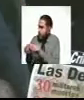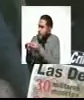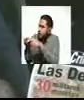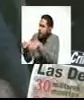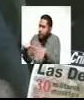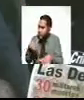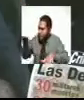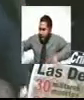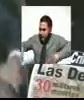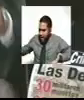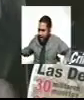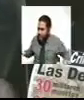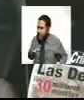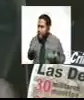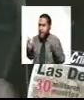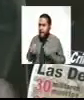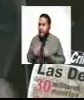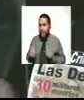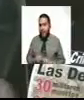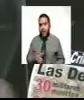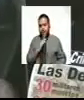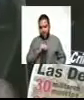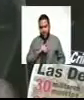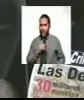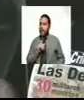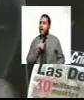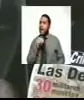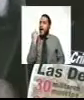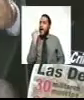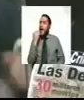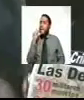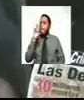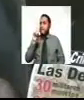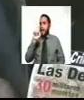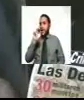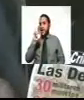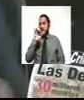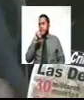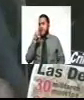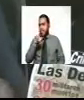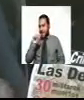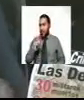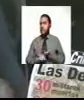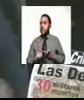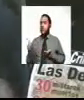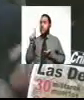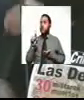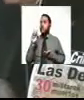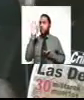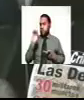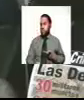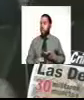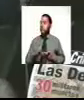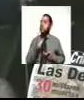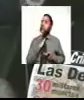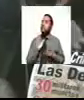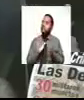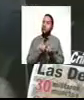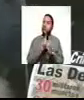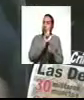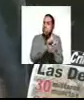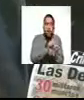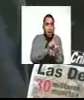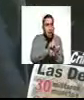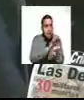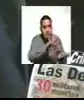bancada. Está solamente la senadora Maritza, el senador Soto. Del Partido Conservador no acompaña a